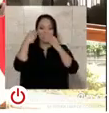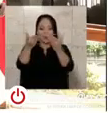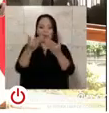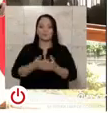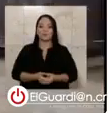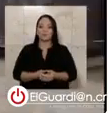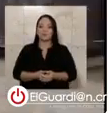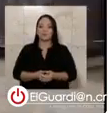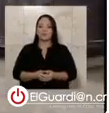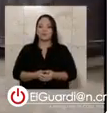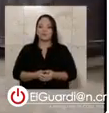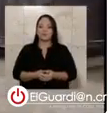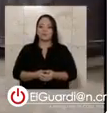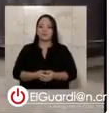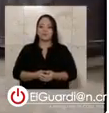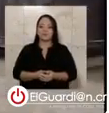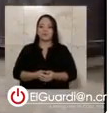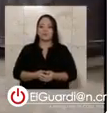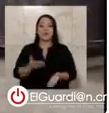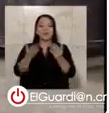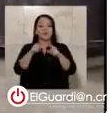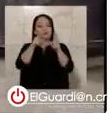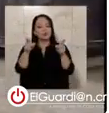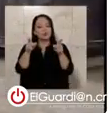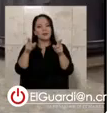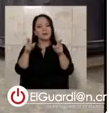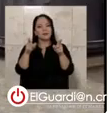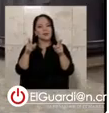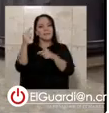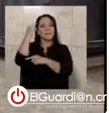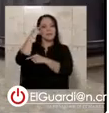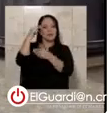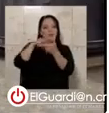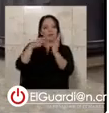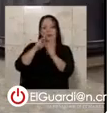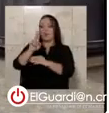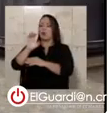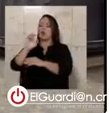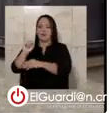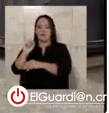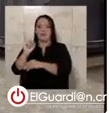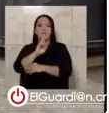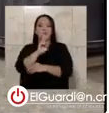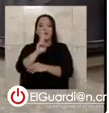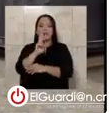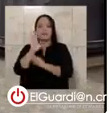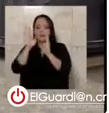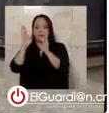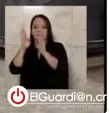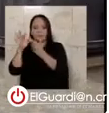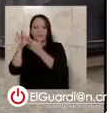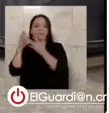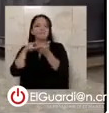video. Entonces, ustedes se preguntarán, ¿qué hace la Unidad Especial de Intervención UEI? Pues paso a